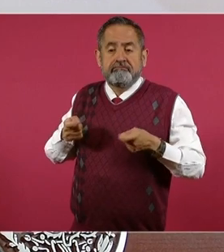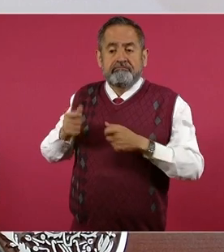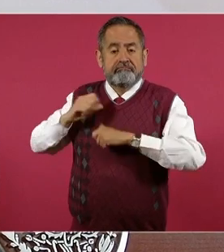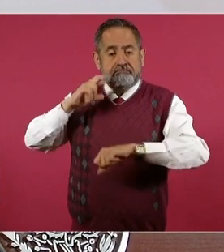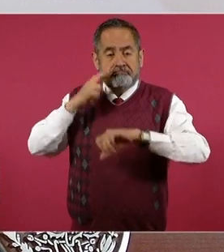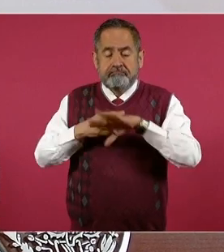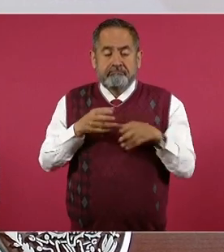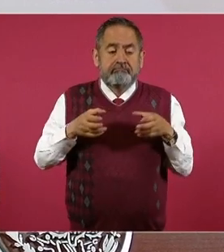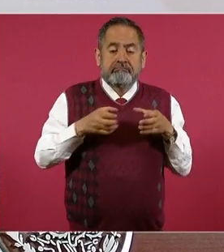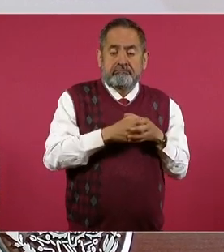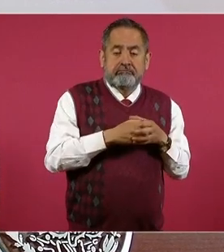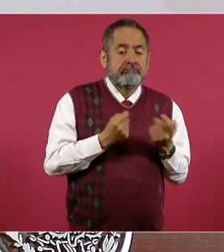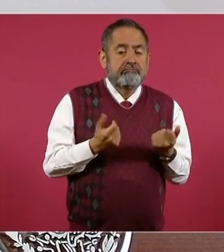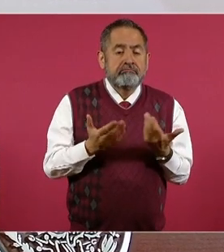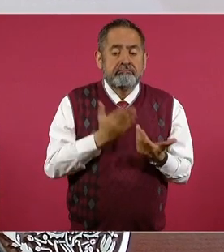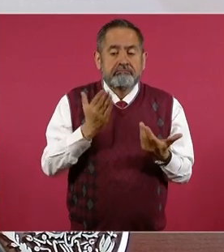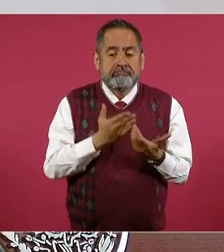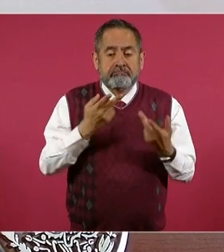oligárquico